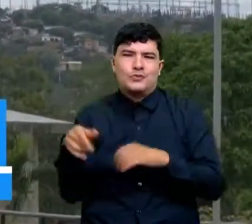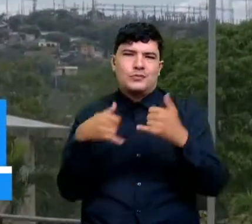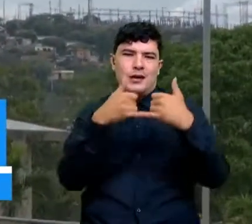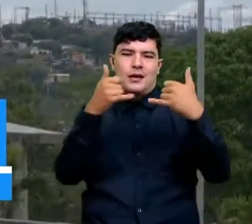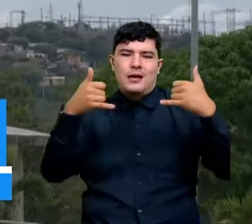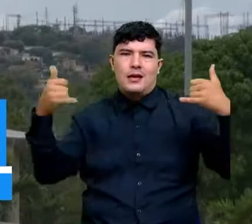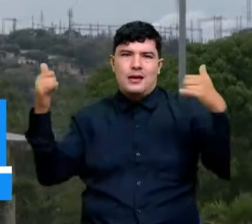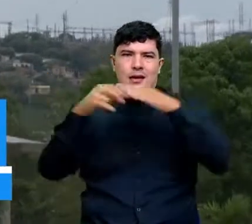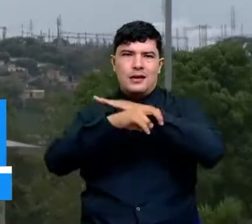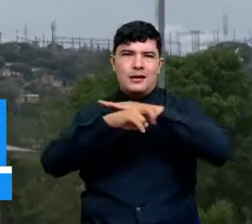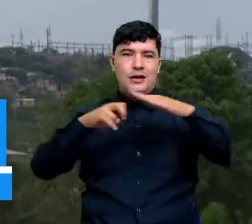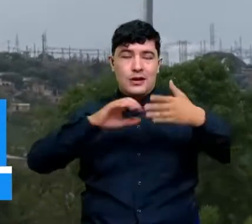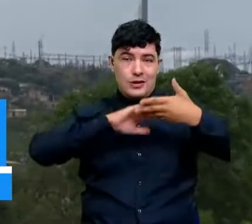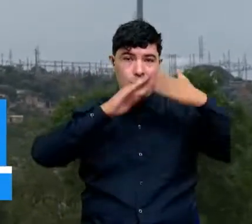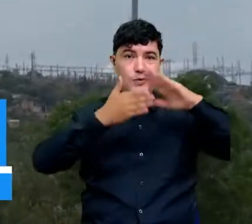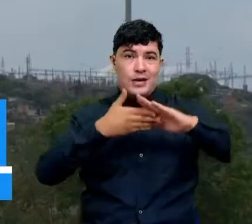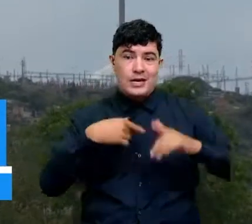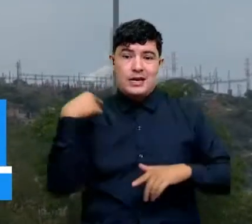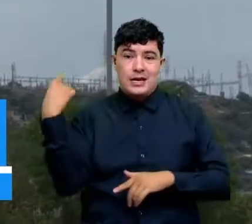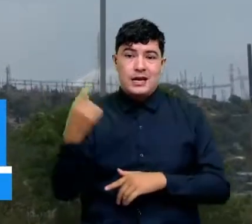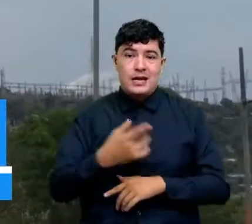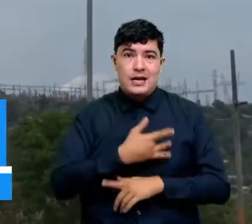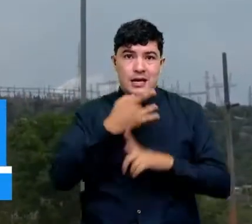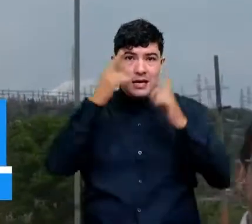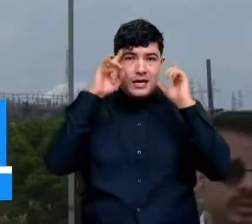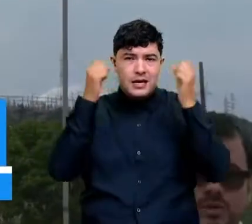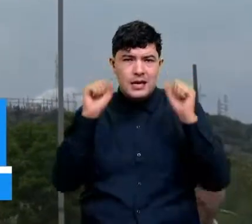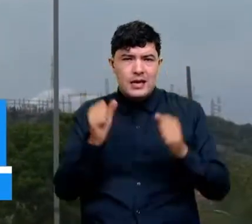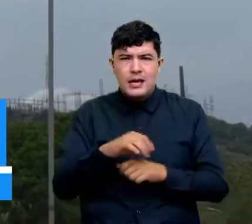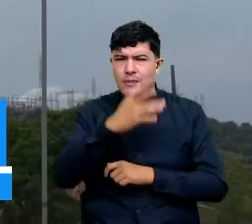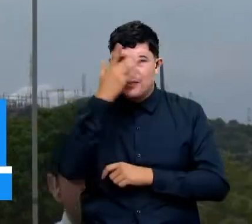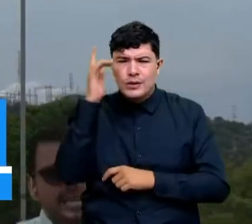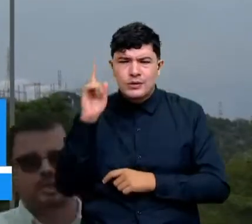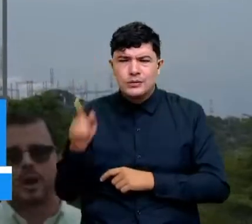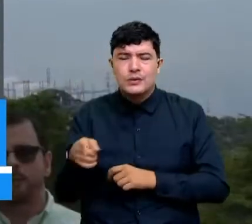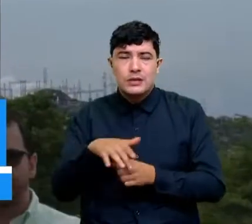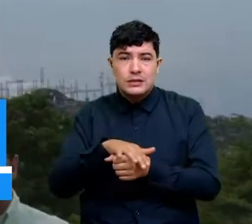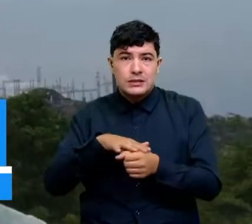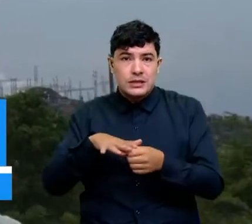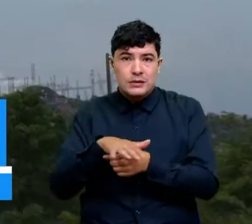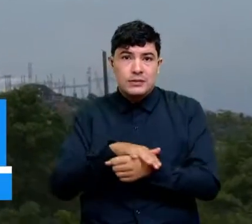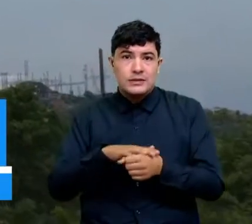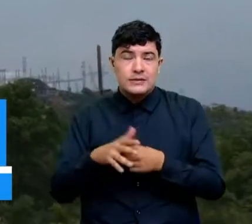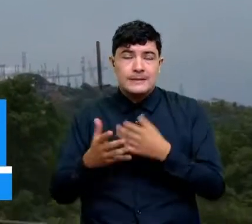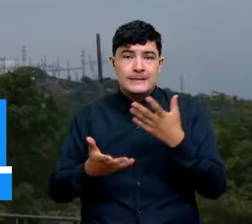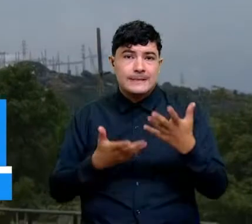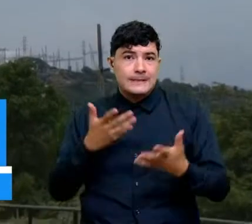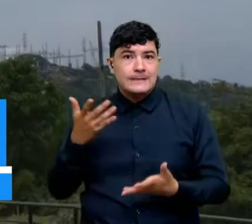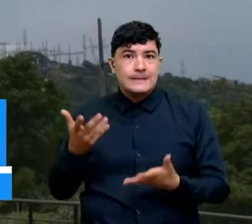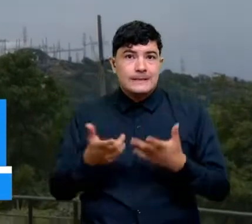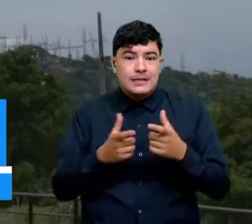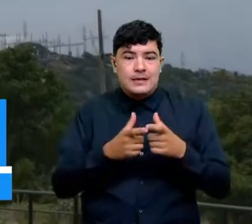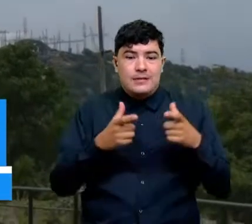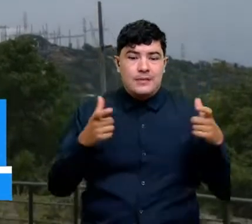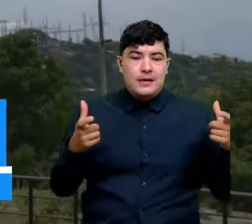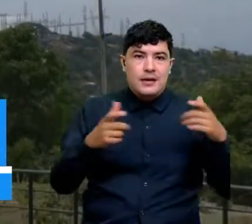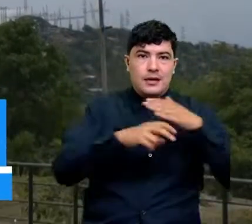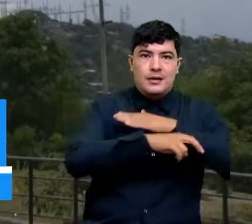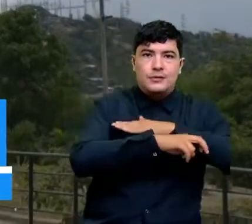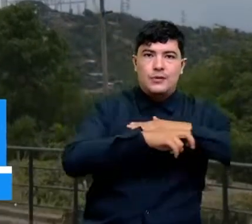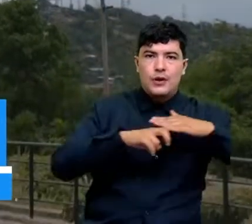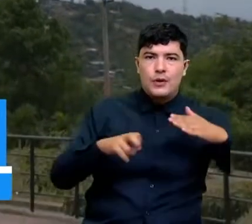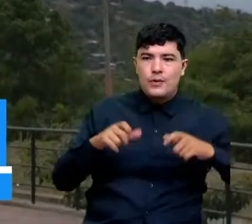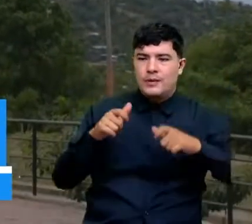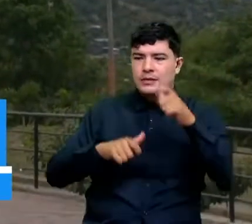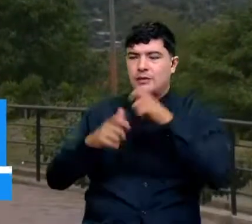La comunidad está bastante preocupada porque ha indicado que esta situación pues ha hecho que aumenten los robos, que la delincuencia se tome